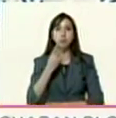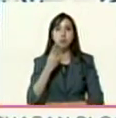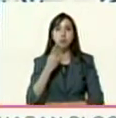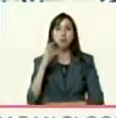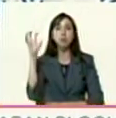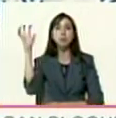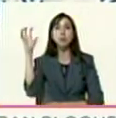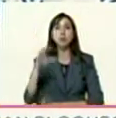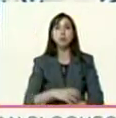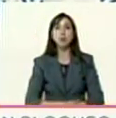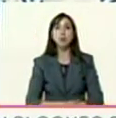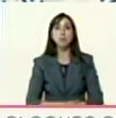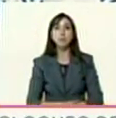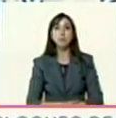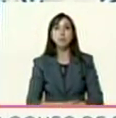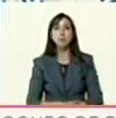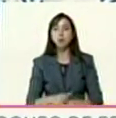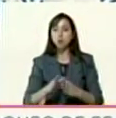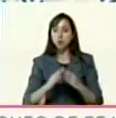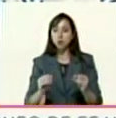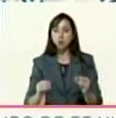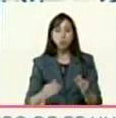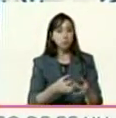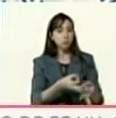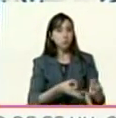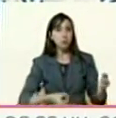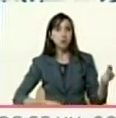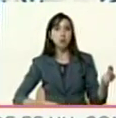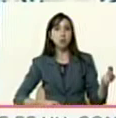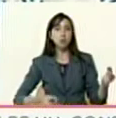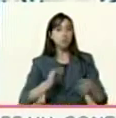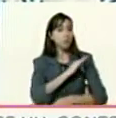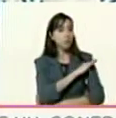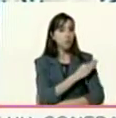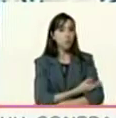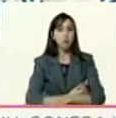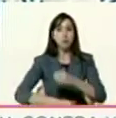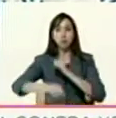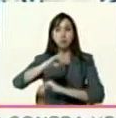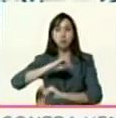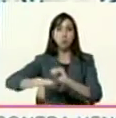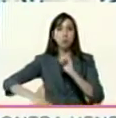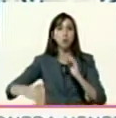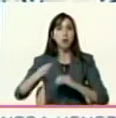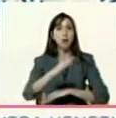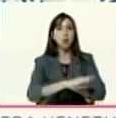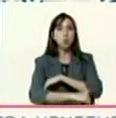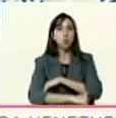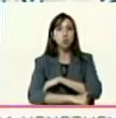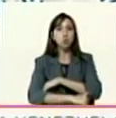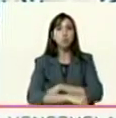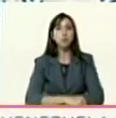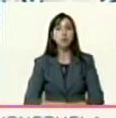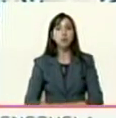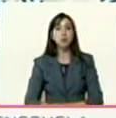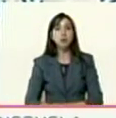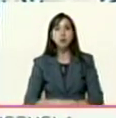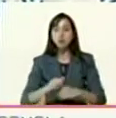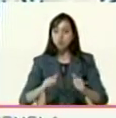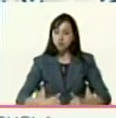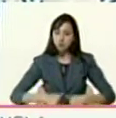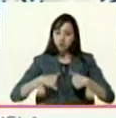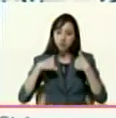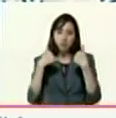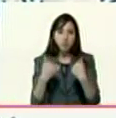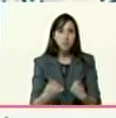y el decreto con rango, valor y fuerza de ley contra la corrupción. Así se ordena el inicio del